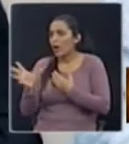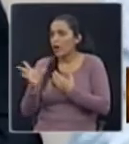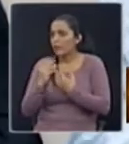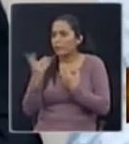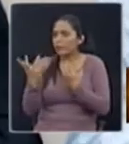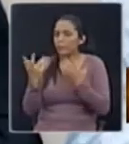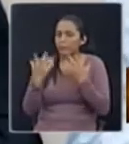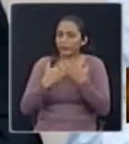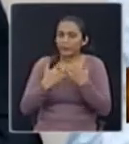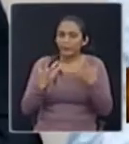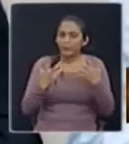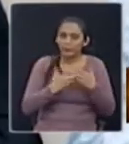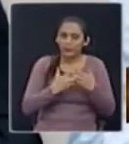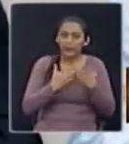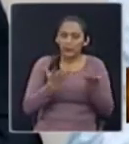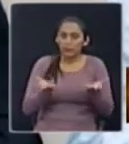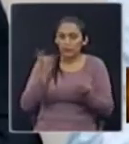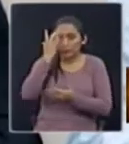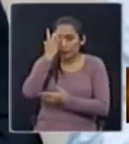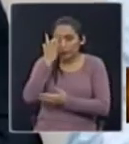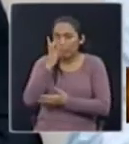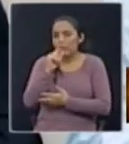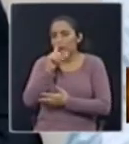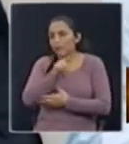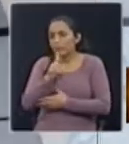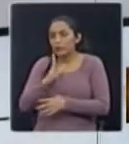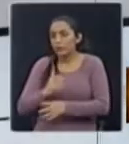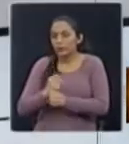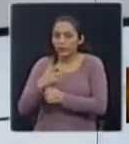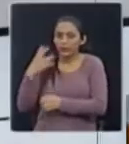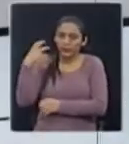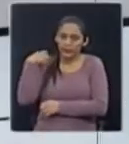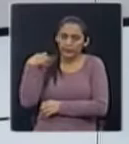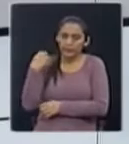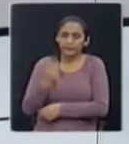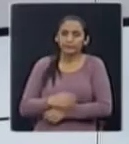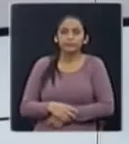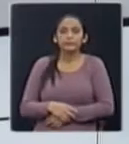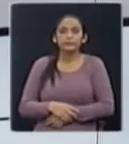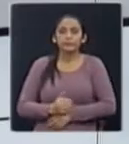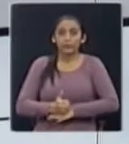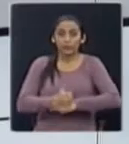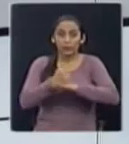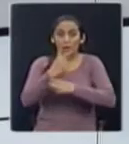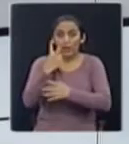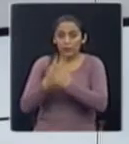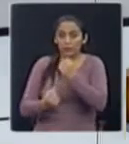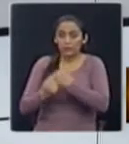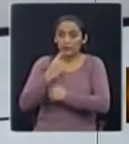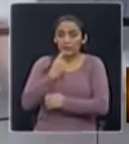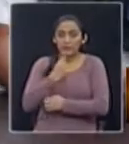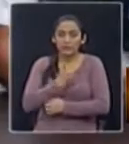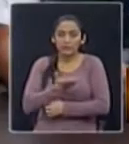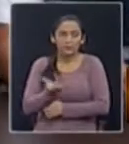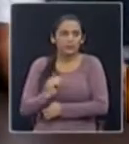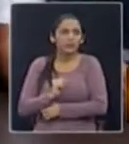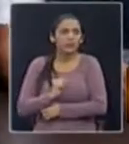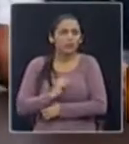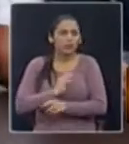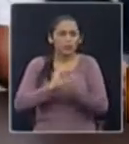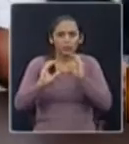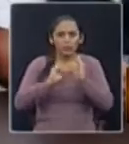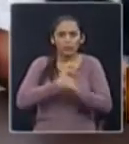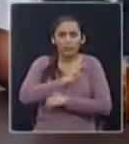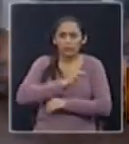caso orientadas a garantizar la seguridad ciudadana. Ambas autoridades precisaron que este acercamiento municipal y de